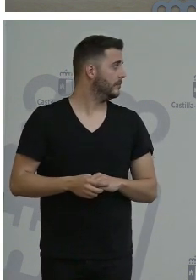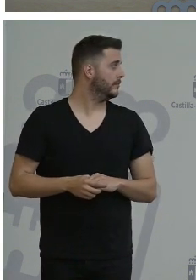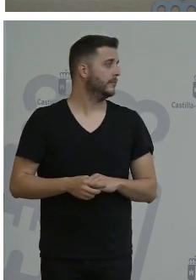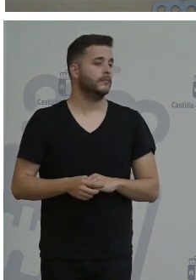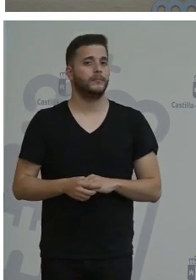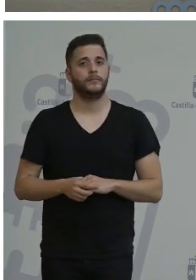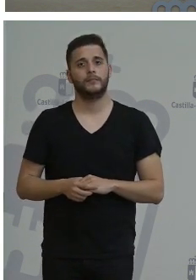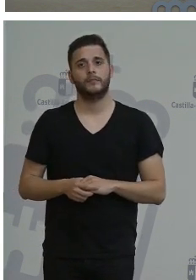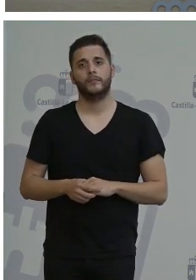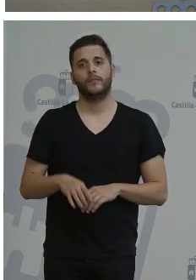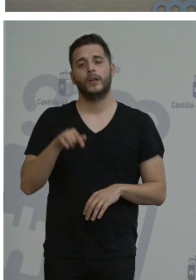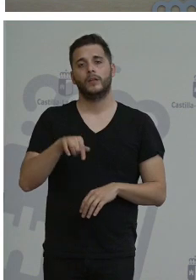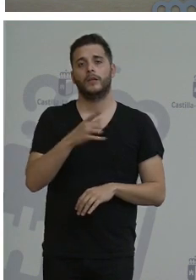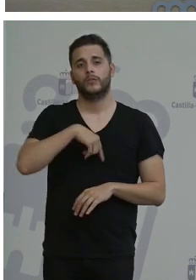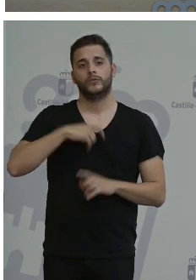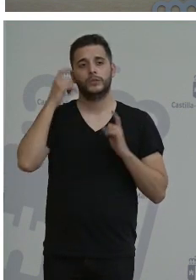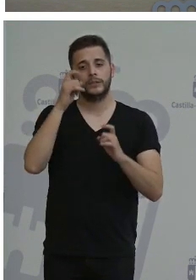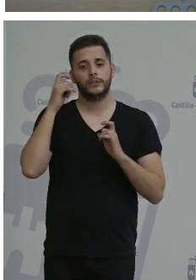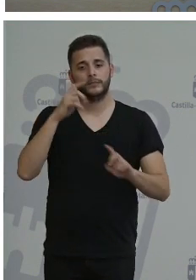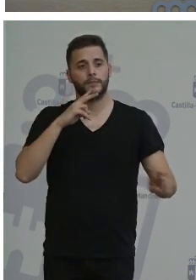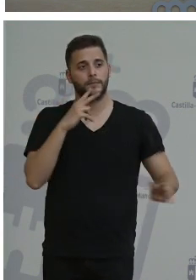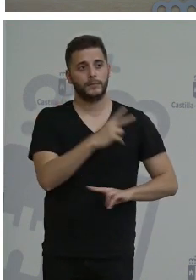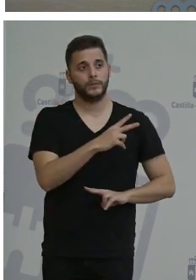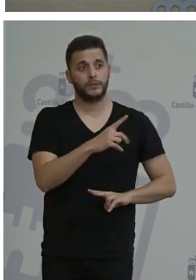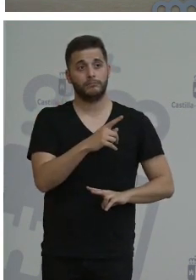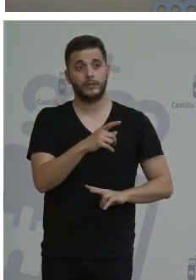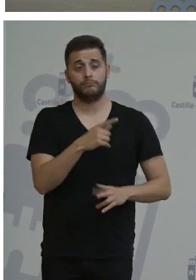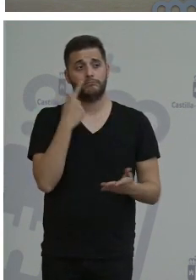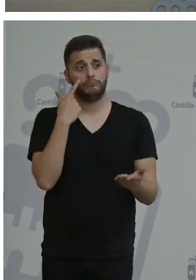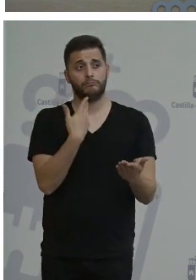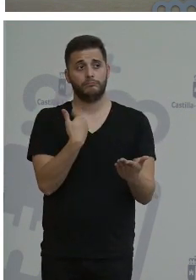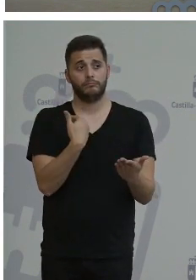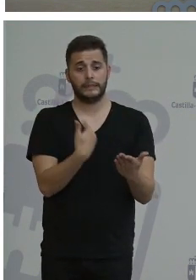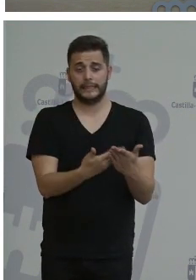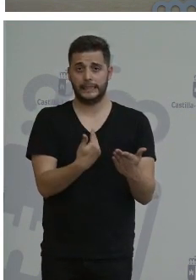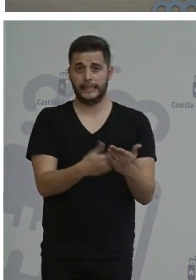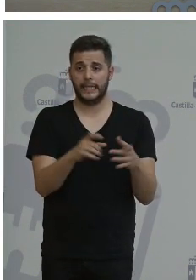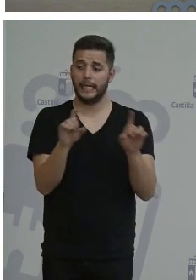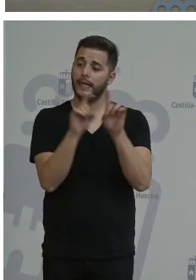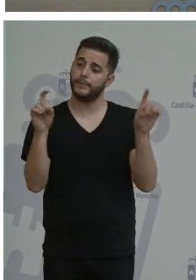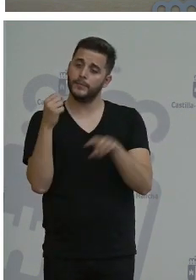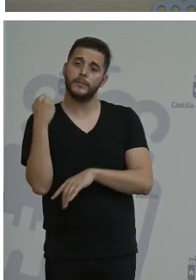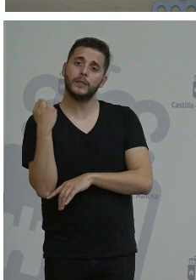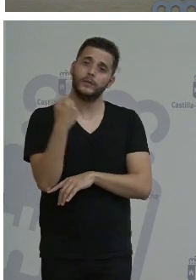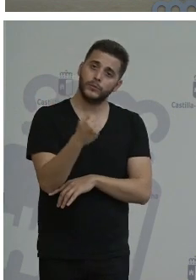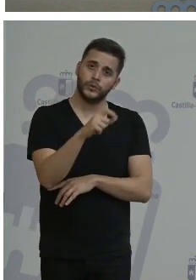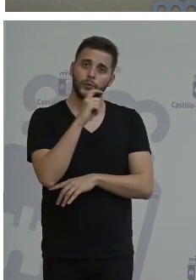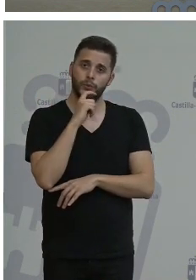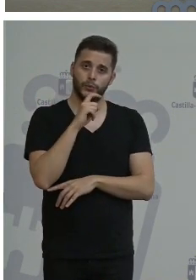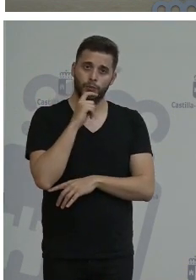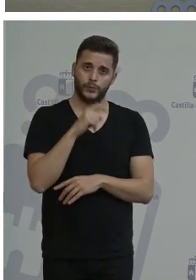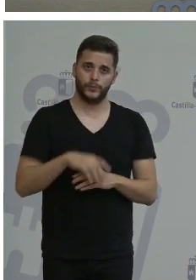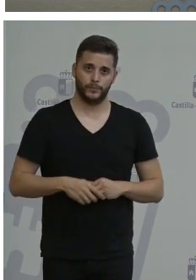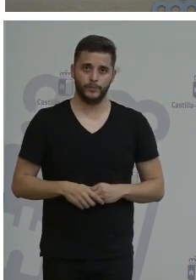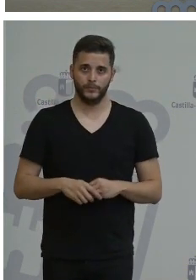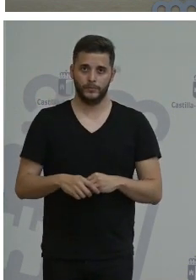Aquí intentamos dar respuestas también a cómo garantizar que las empresas apoyan a sus trabajadores con discapacidad